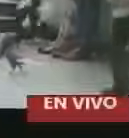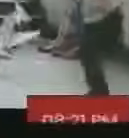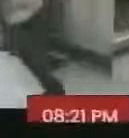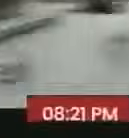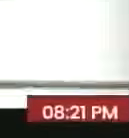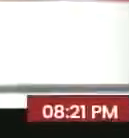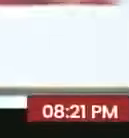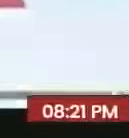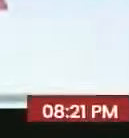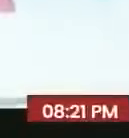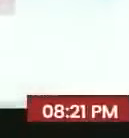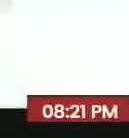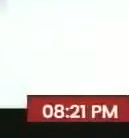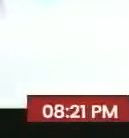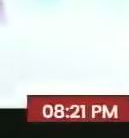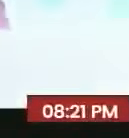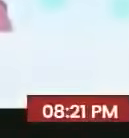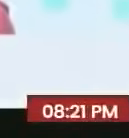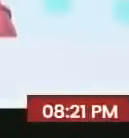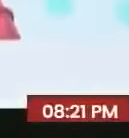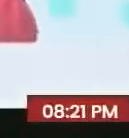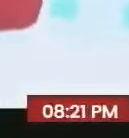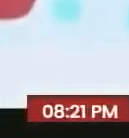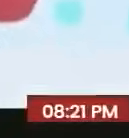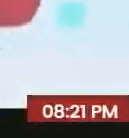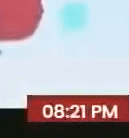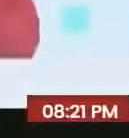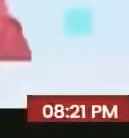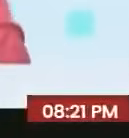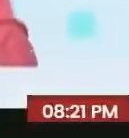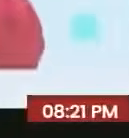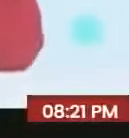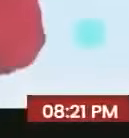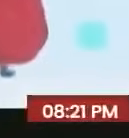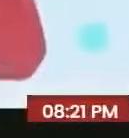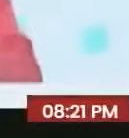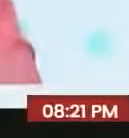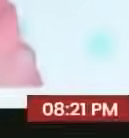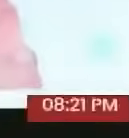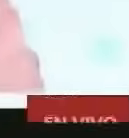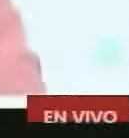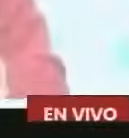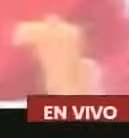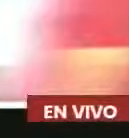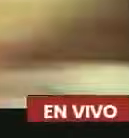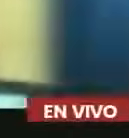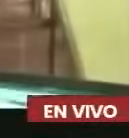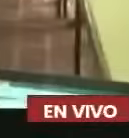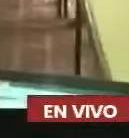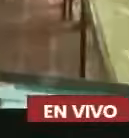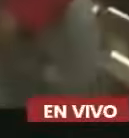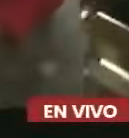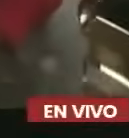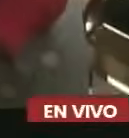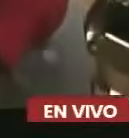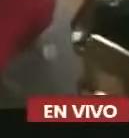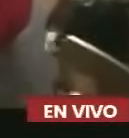el pueblo. Queda instalado el proceso hacia el Congreso de la nueva época.